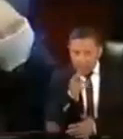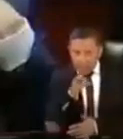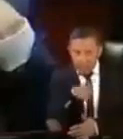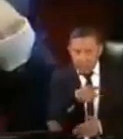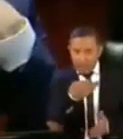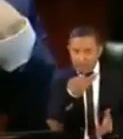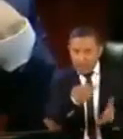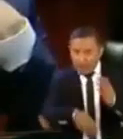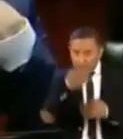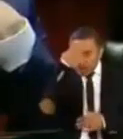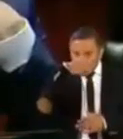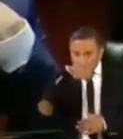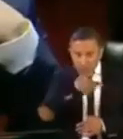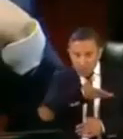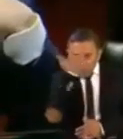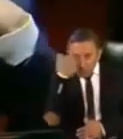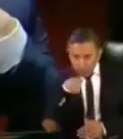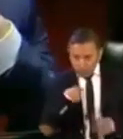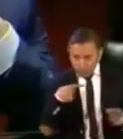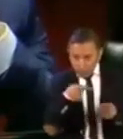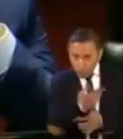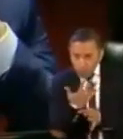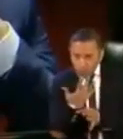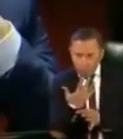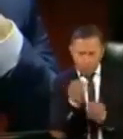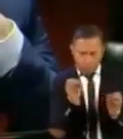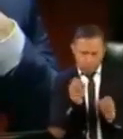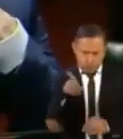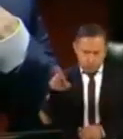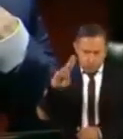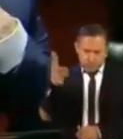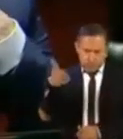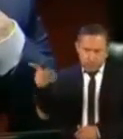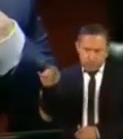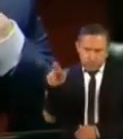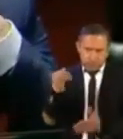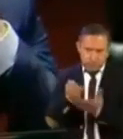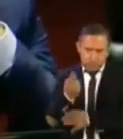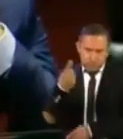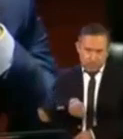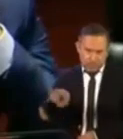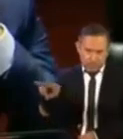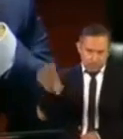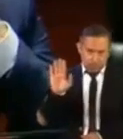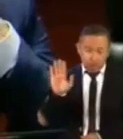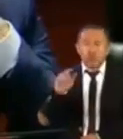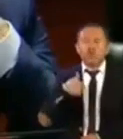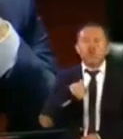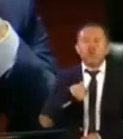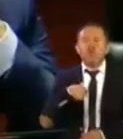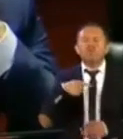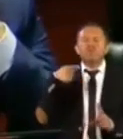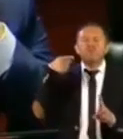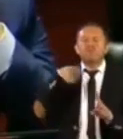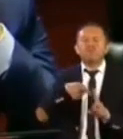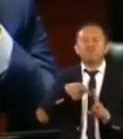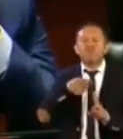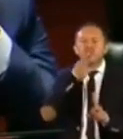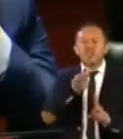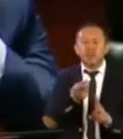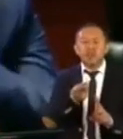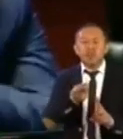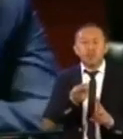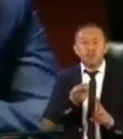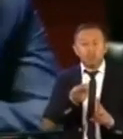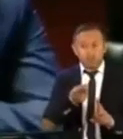tiene que resolver la universidad. Yo lo que estoy precisando aquí es que no es ético que a